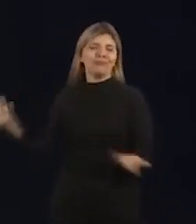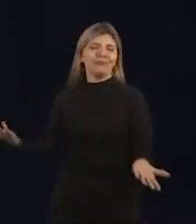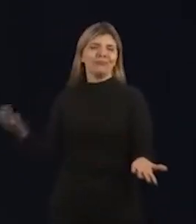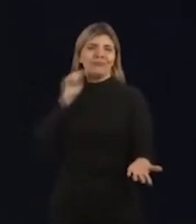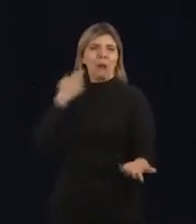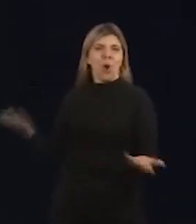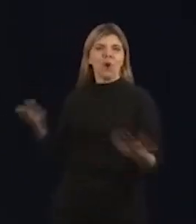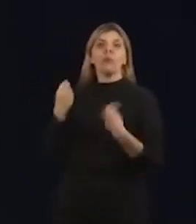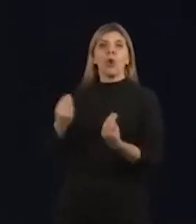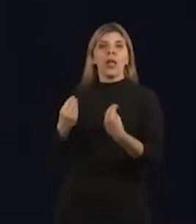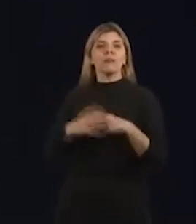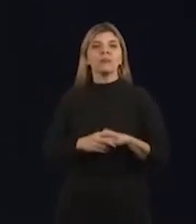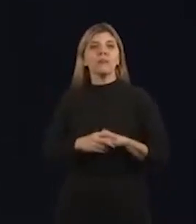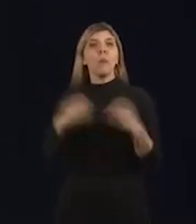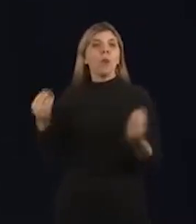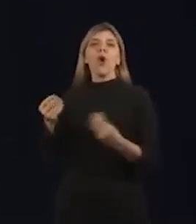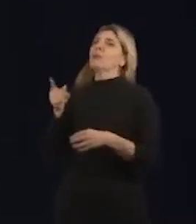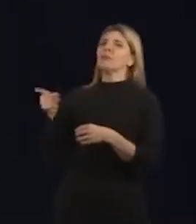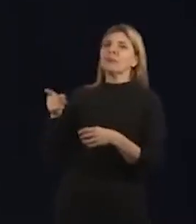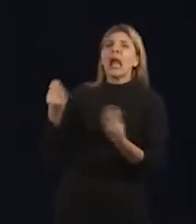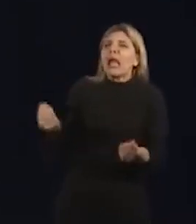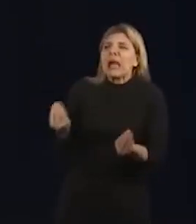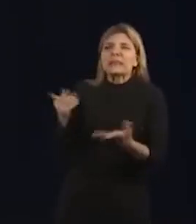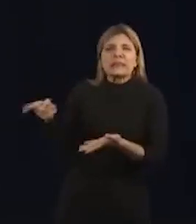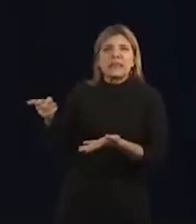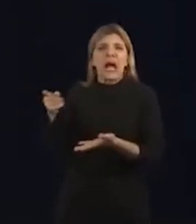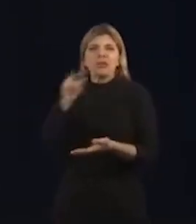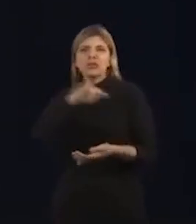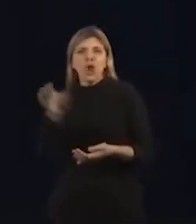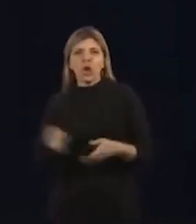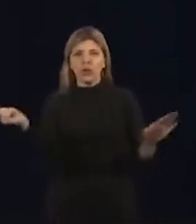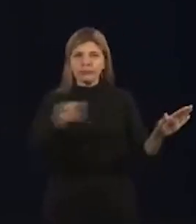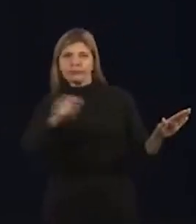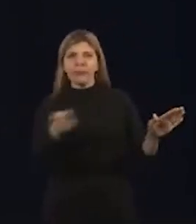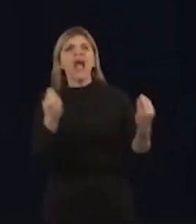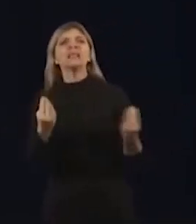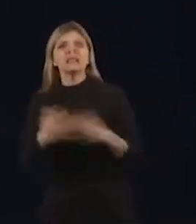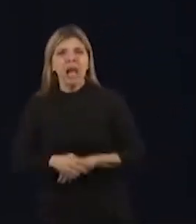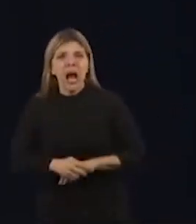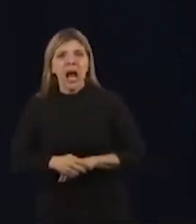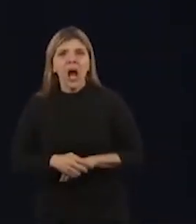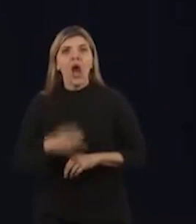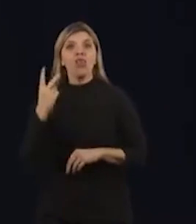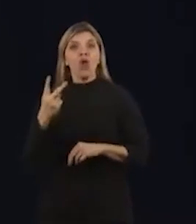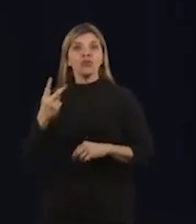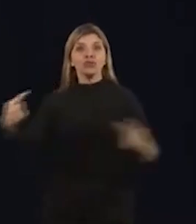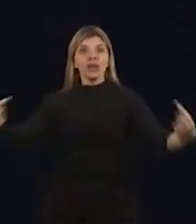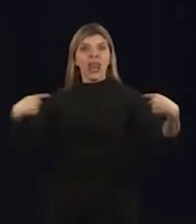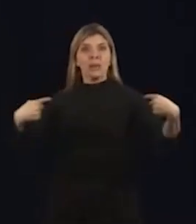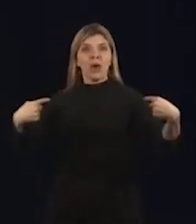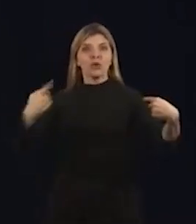por qué porque era diamos de qué trataba la trama del zorro El zorro tenía dos tipos de enemigos